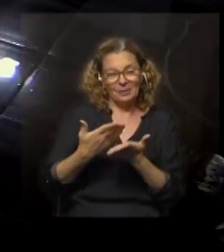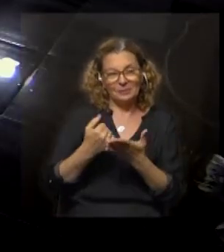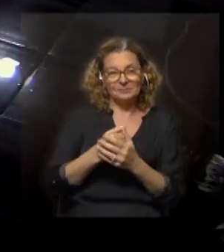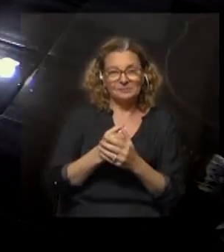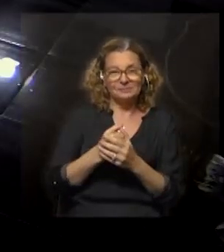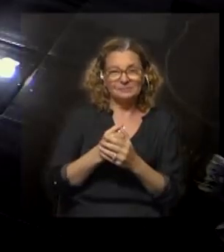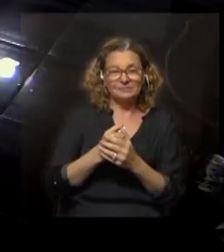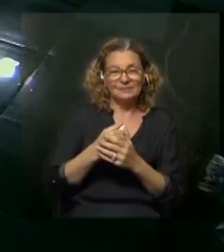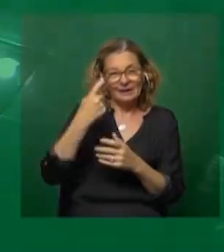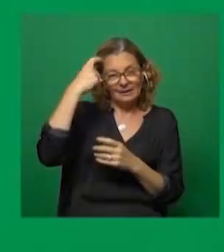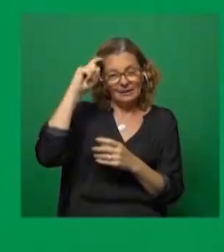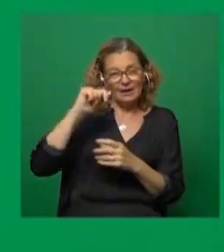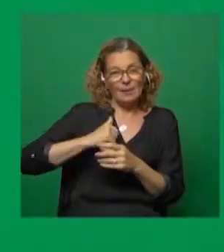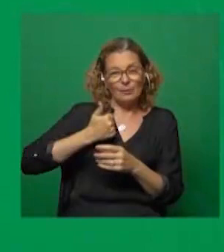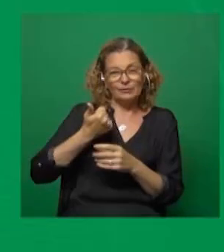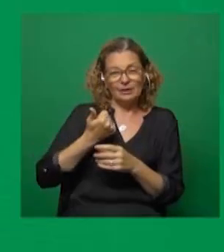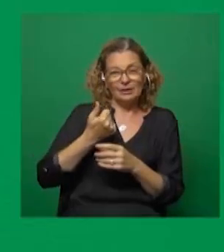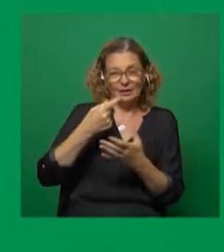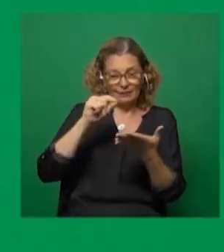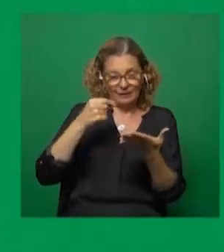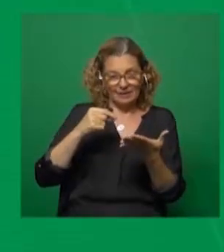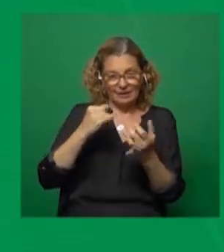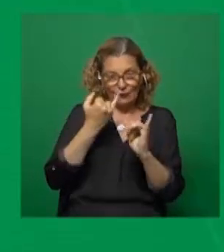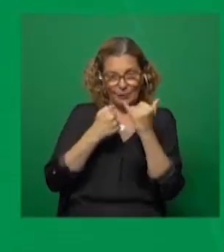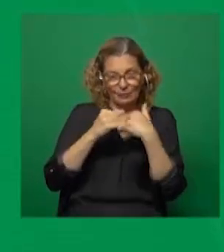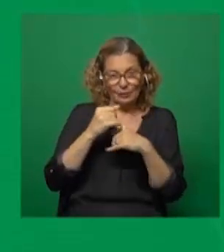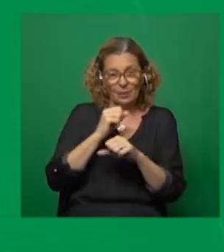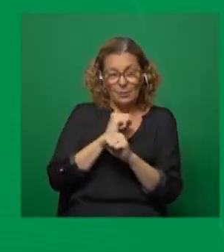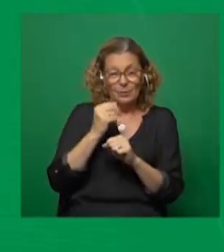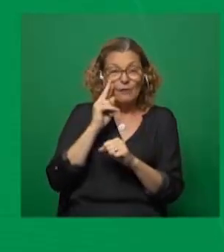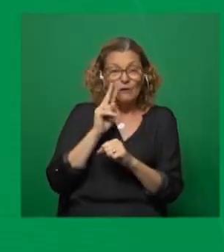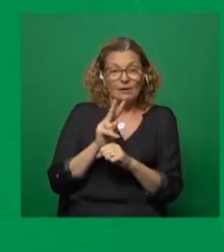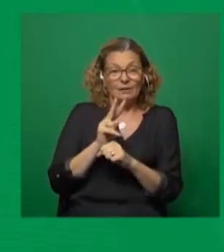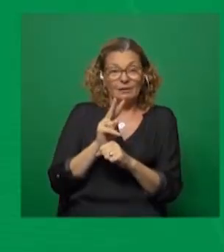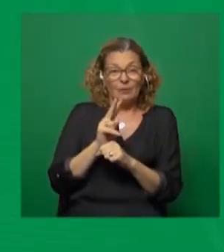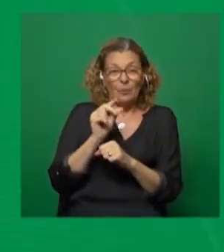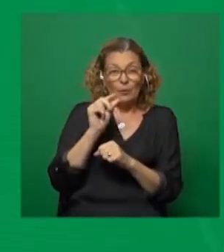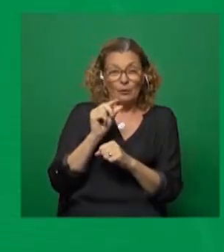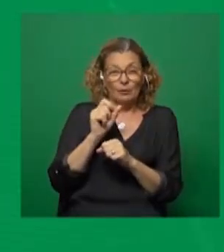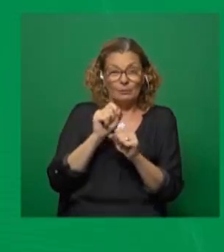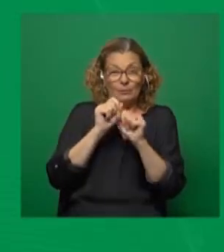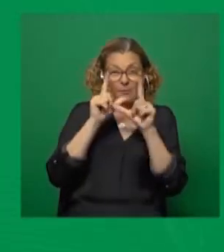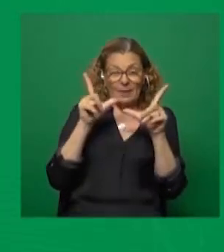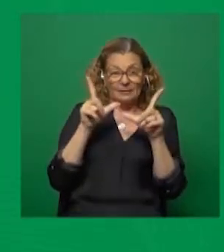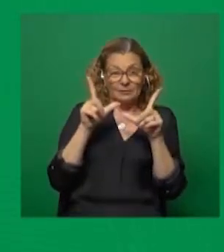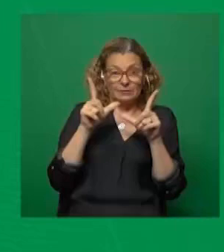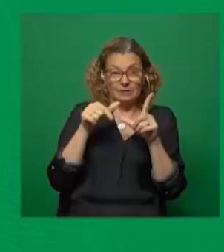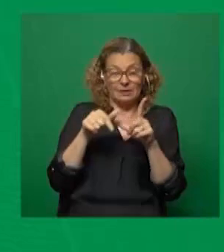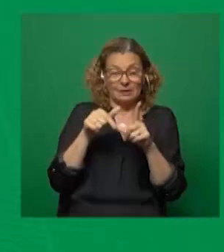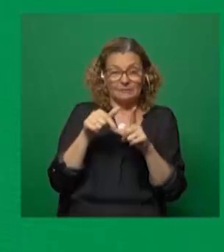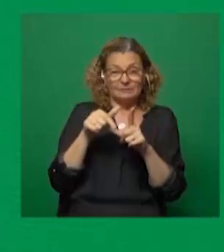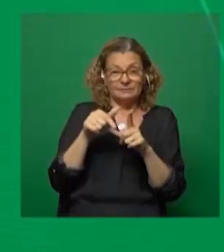sí la idea es aprovechar que salieron varios informes que justamente nos permiten indagar un poquito en los impactos los impactos que está teniendo